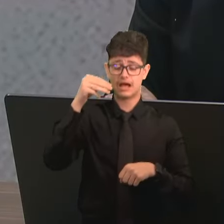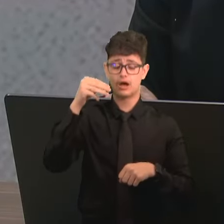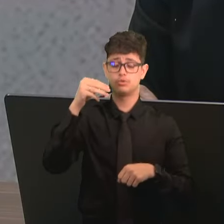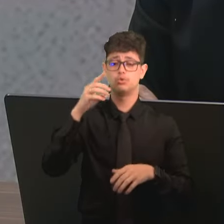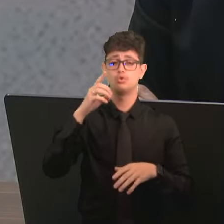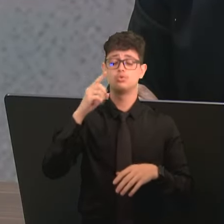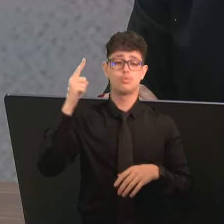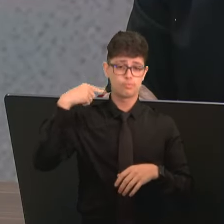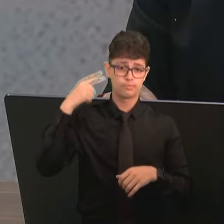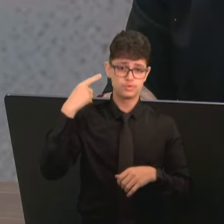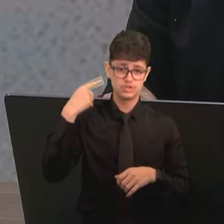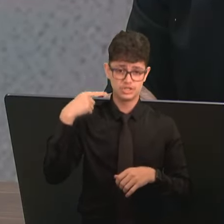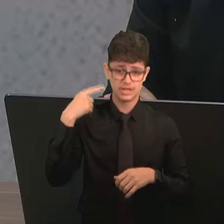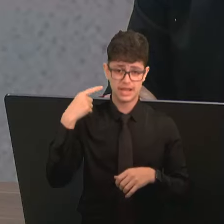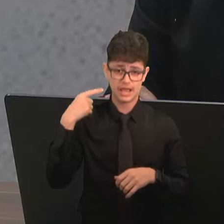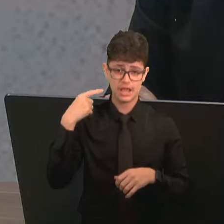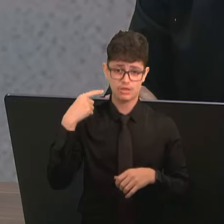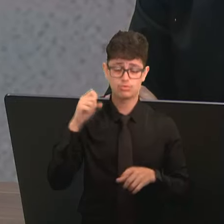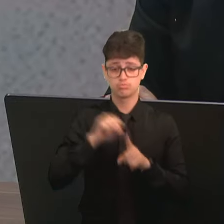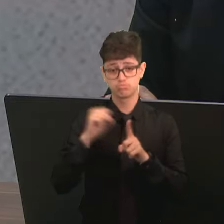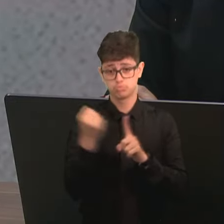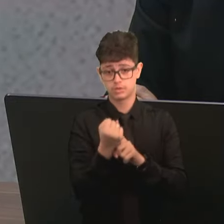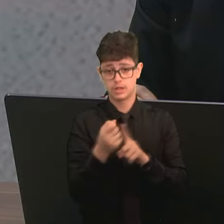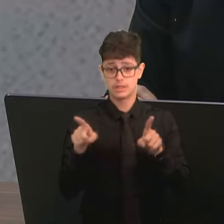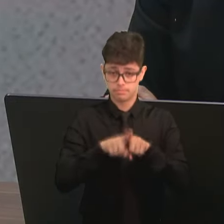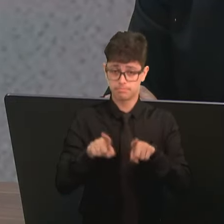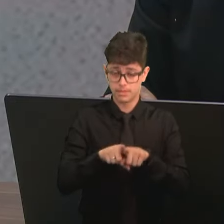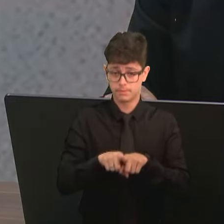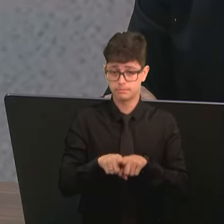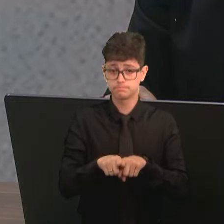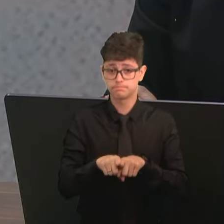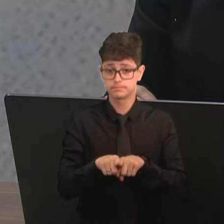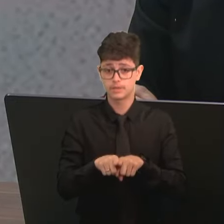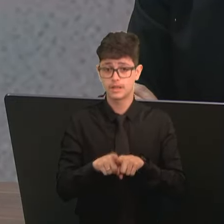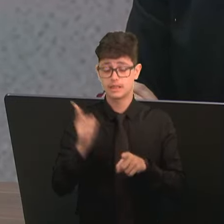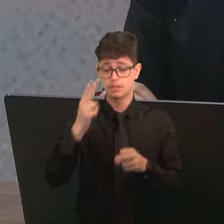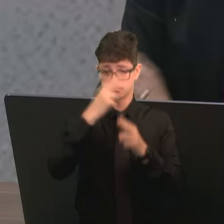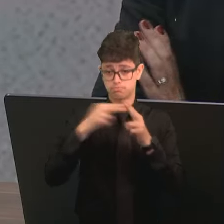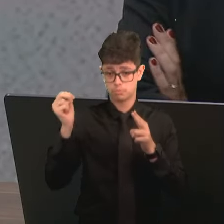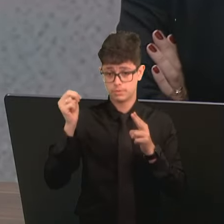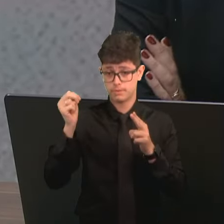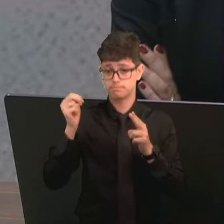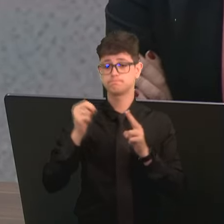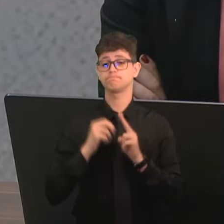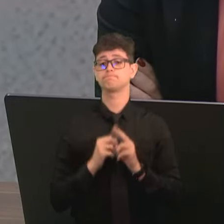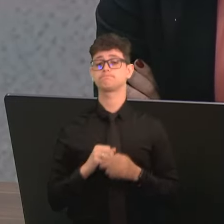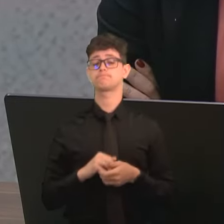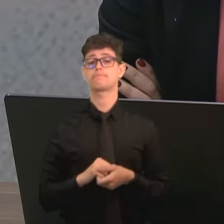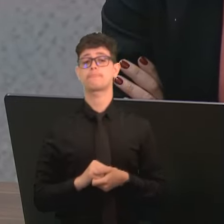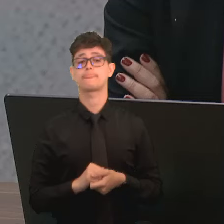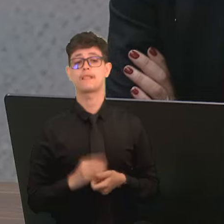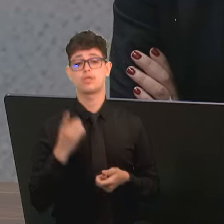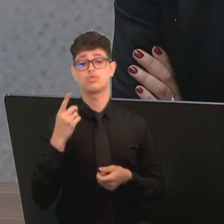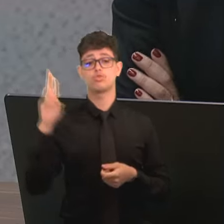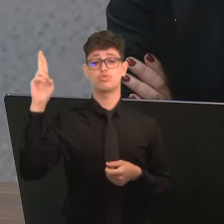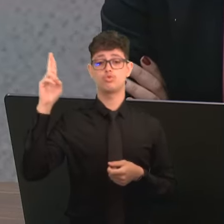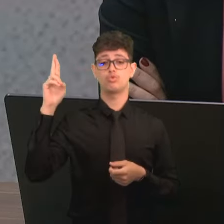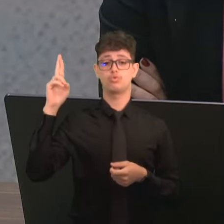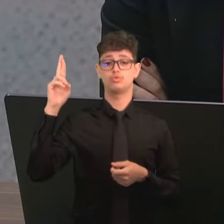Derecho Digital, Derecho Civil, Derecho en IDP y Derecho Civil en la Universidad de Brasilia. Es